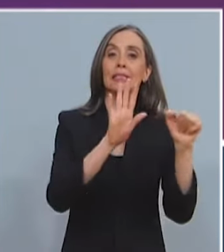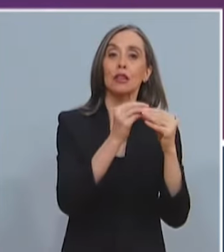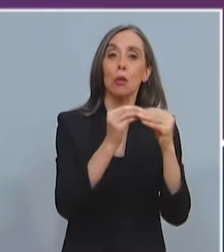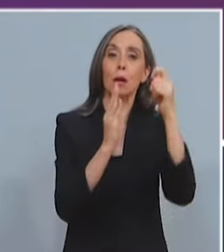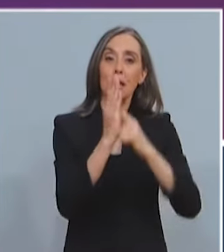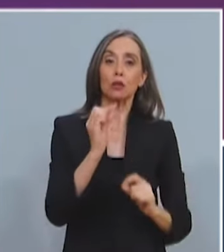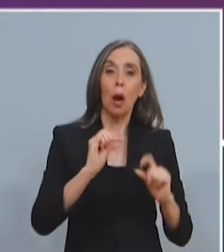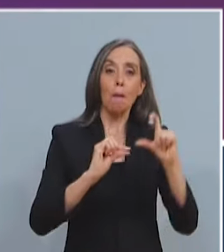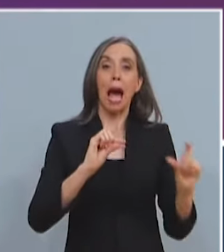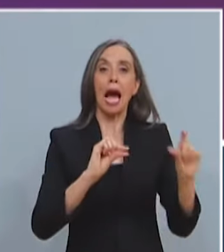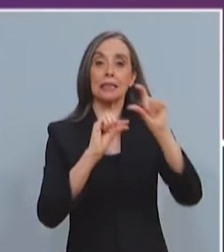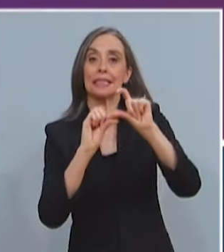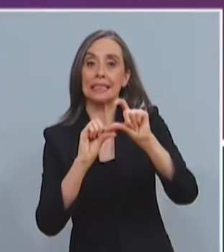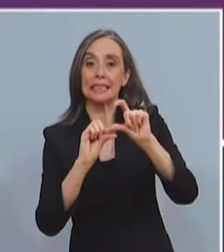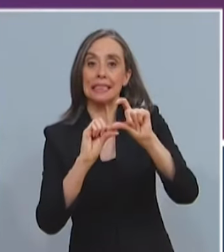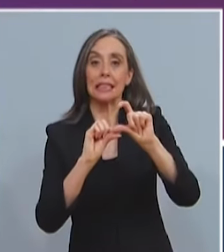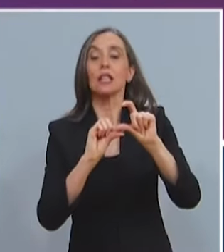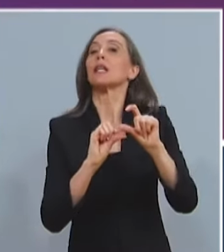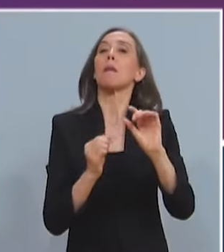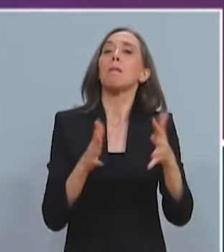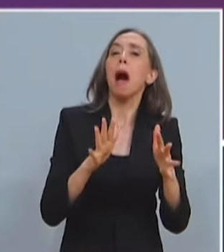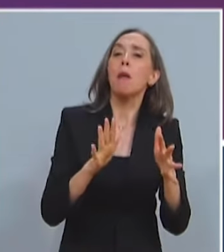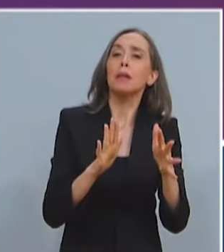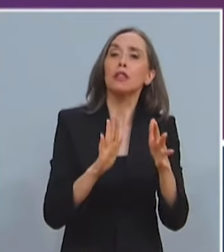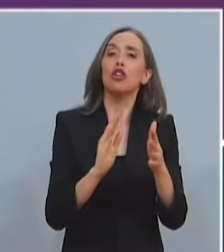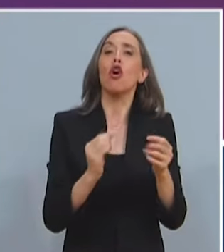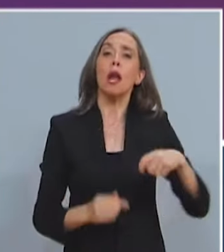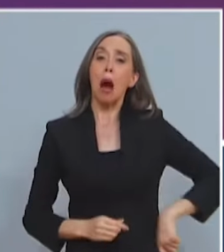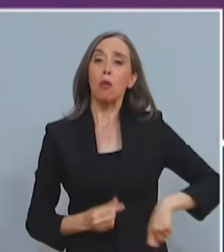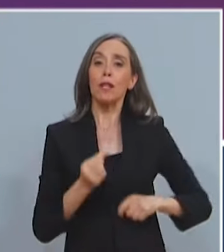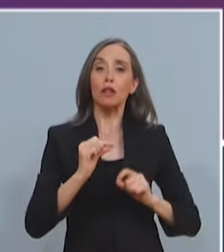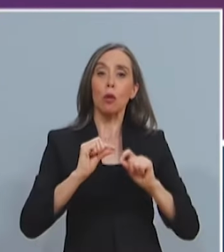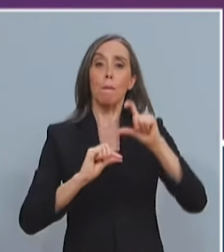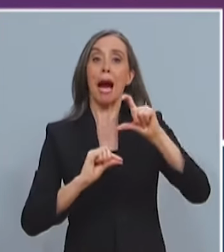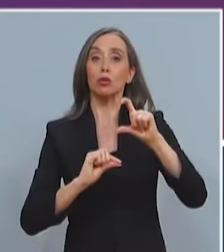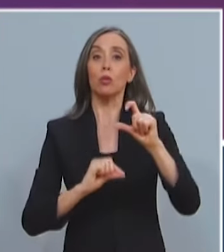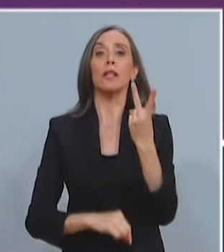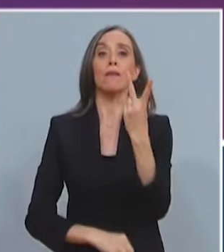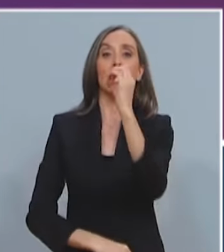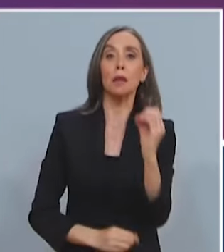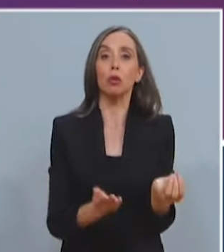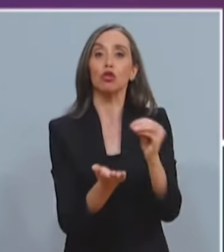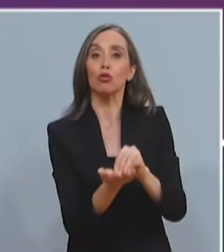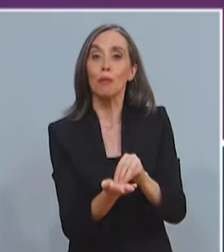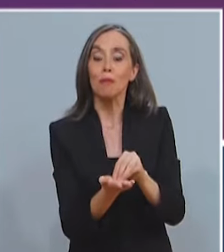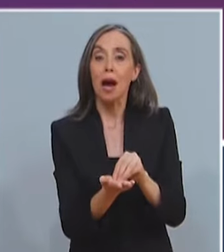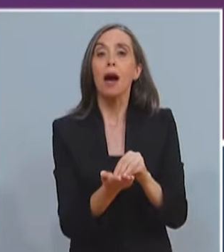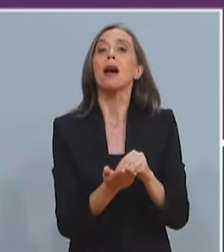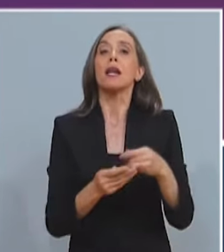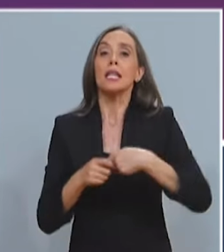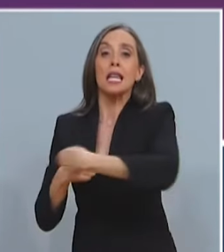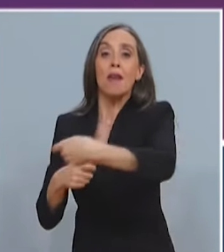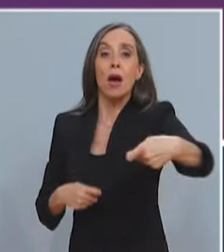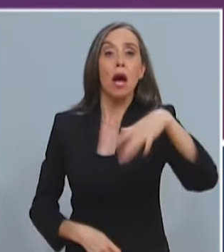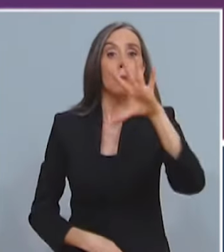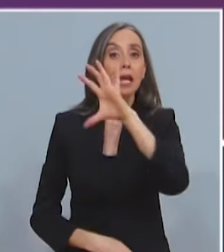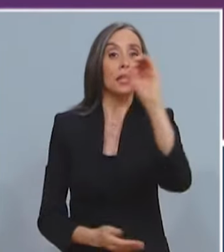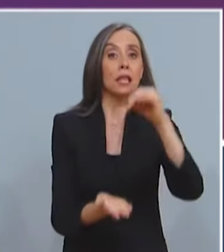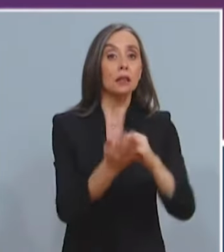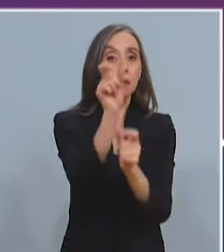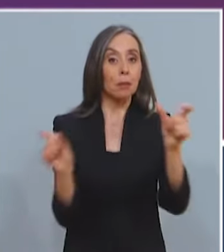mensuales lo que significa un aumento promedio del 20 por ciento de sus pensiones y beneficiará a más de 500.000